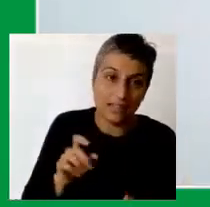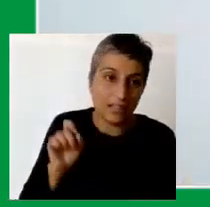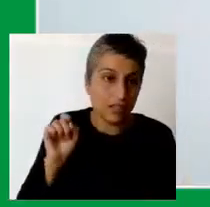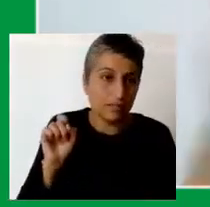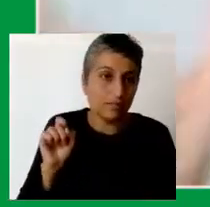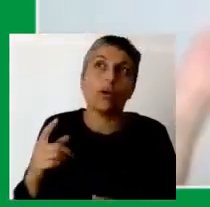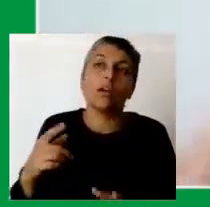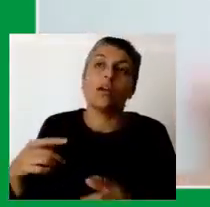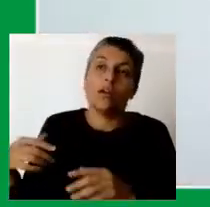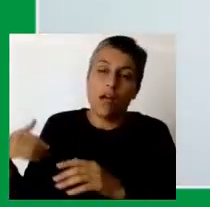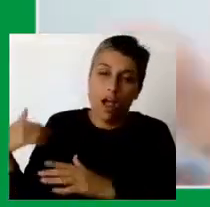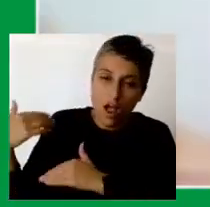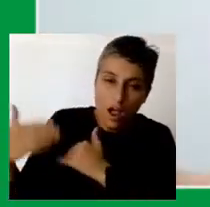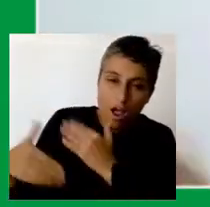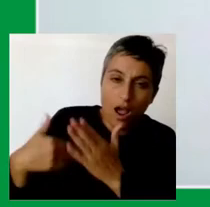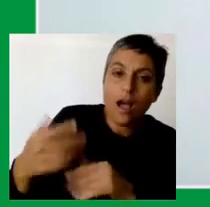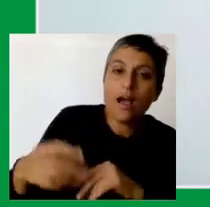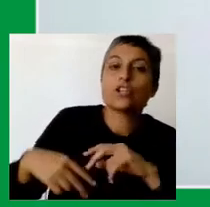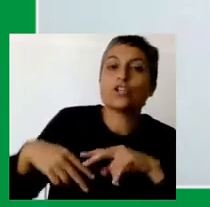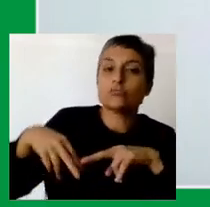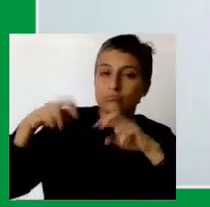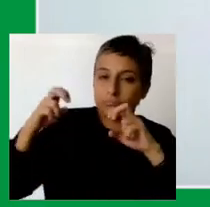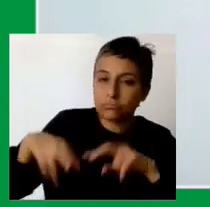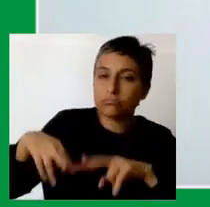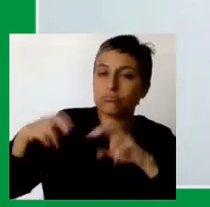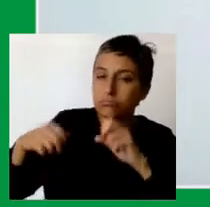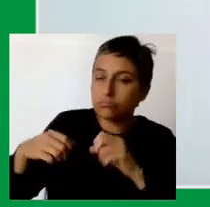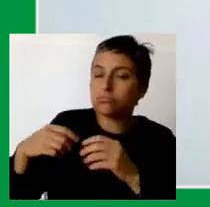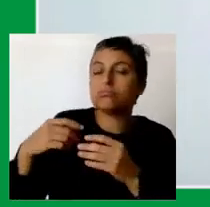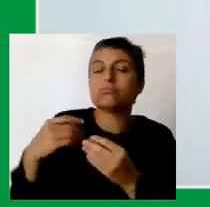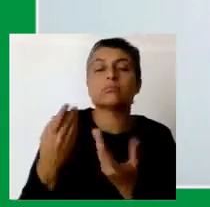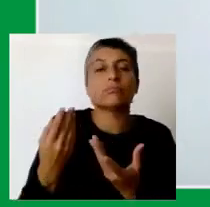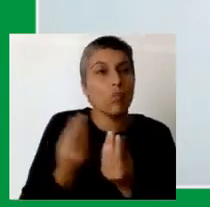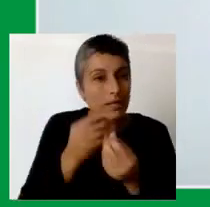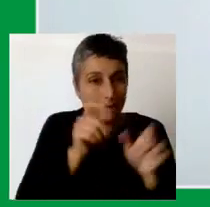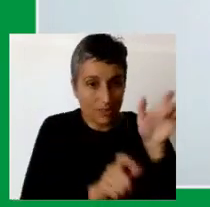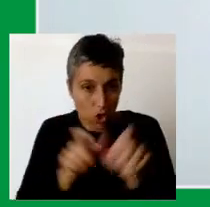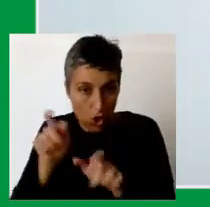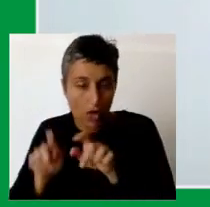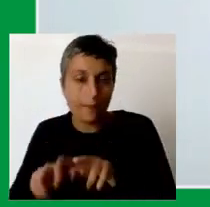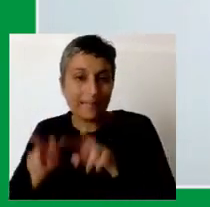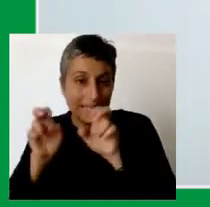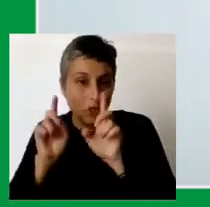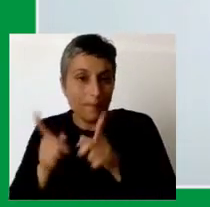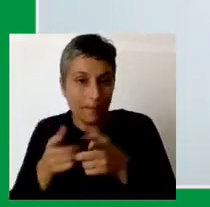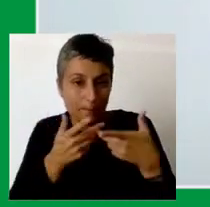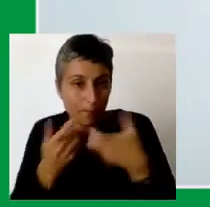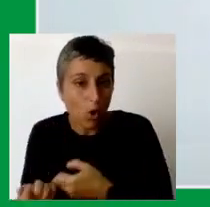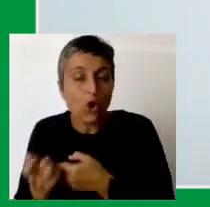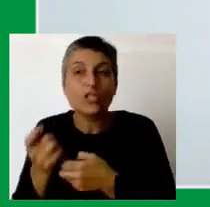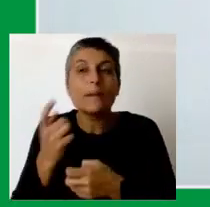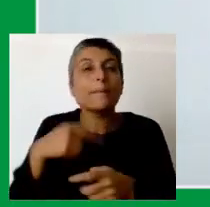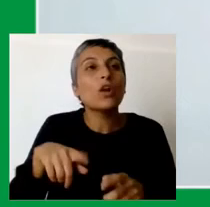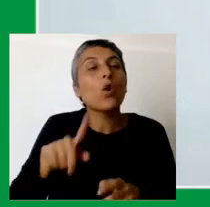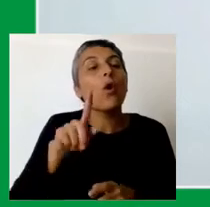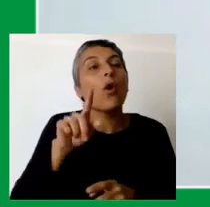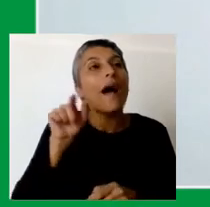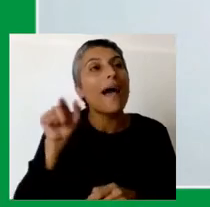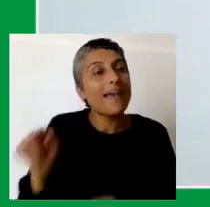de varios años y con cantidades, digamos, de investigadoras e investigadores, es que en donde